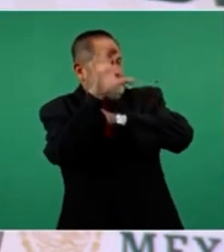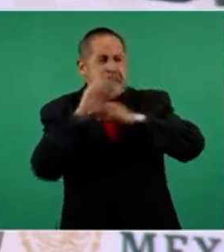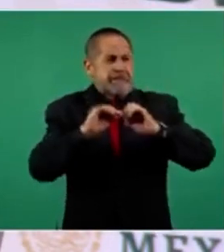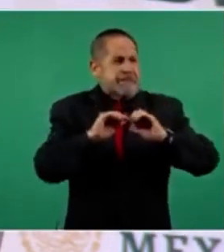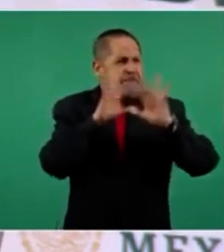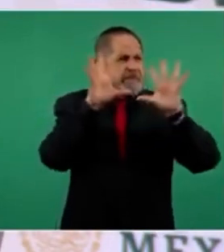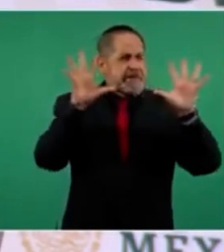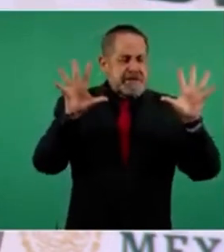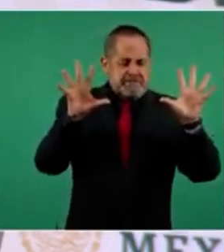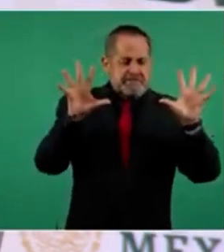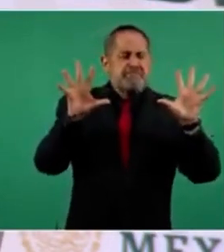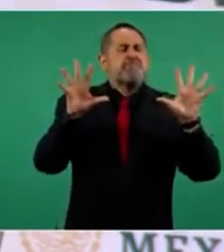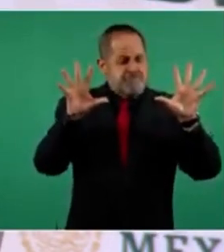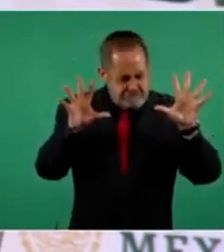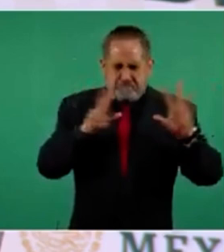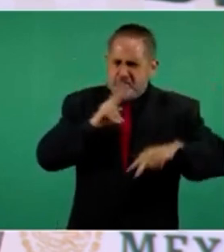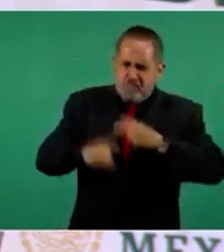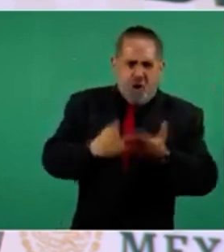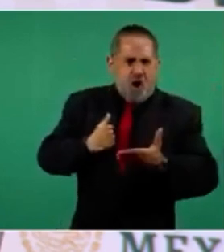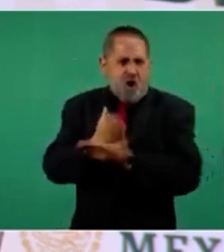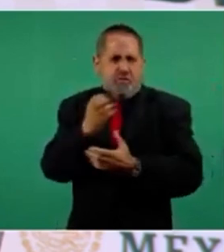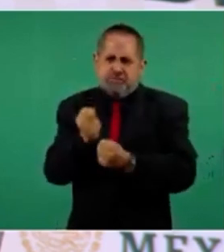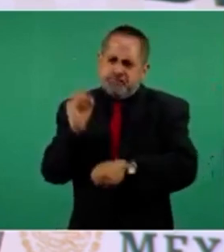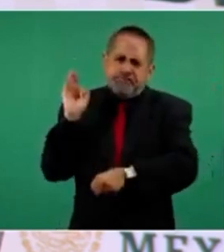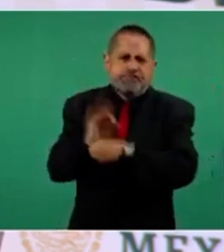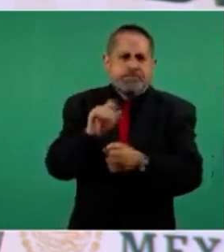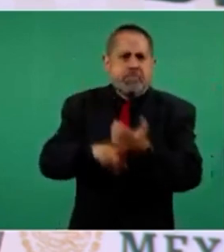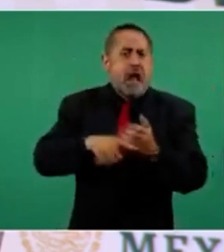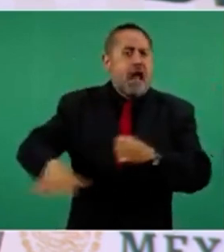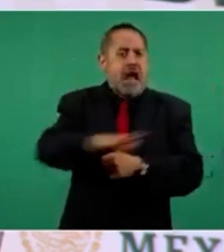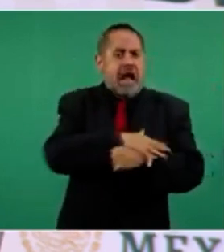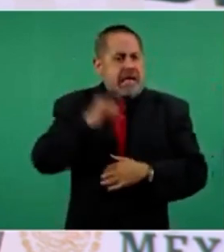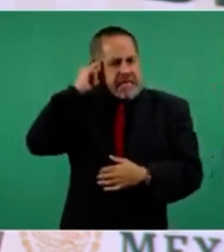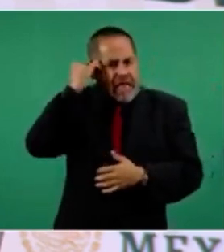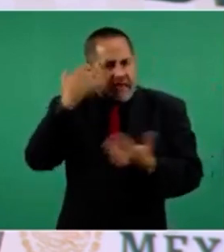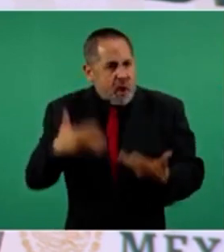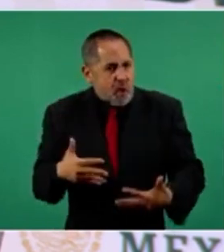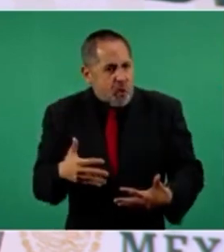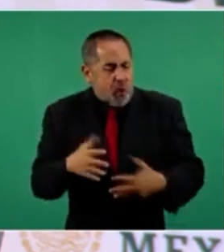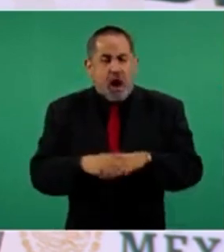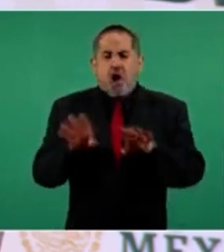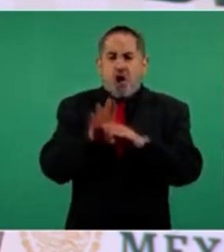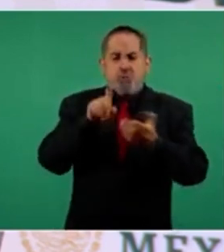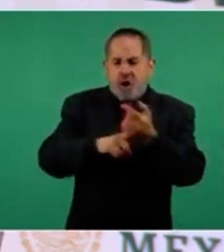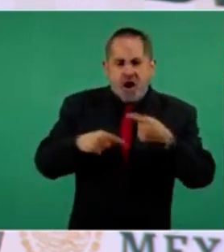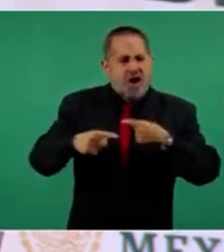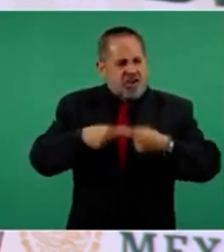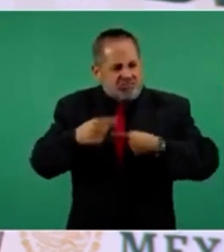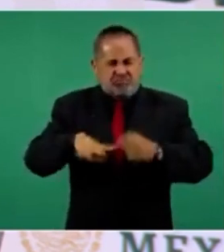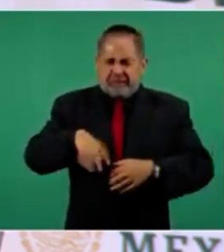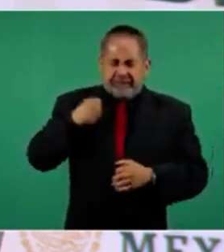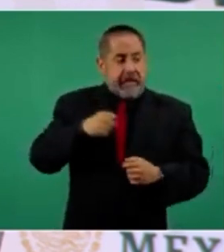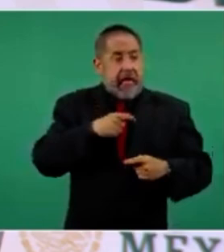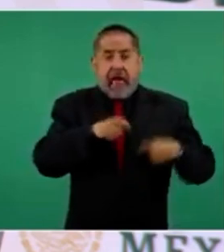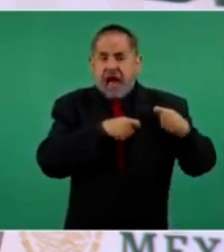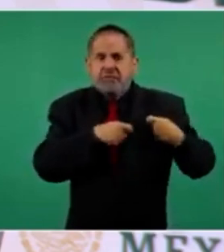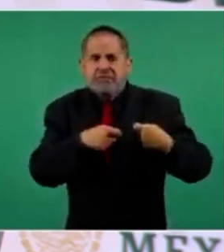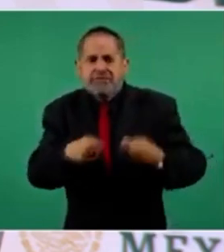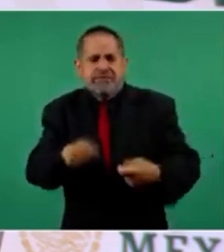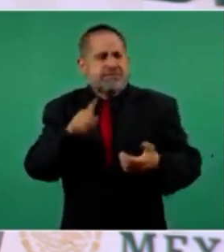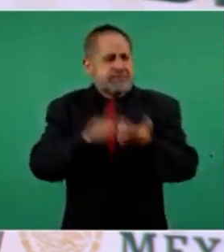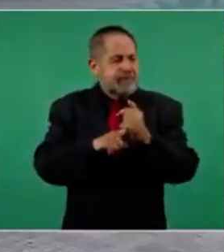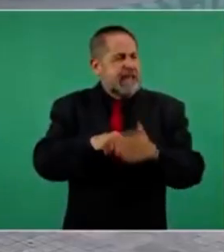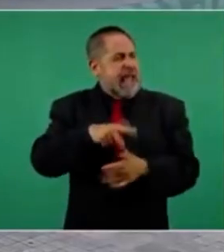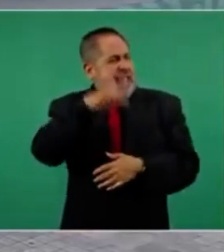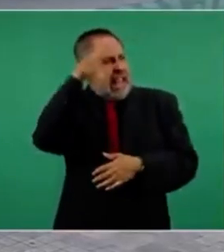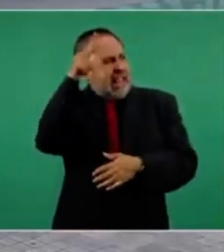de la pobre indiada. Y nunca, aunque velado 100 veces por la sangre, ha dejado desde entonces el sol de